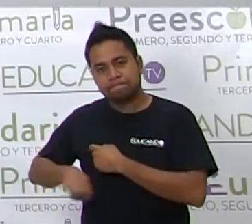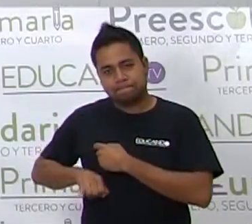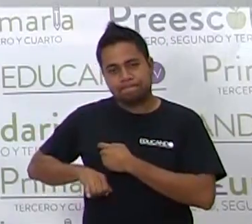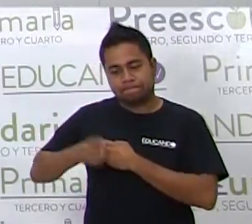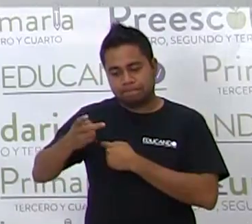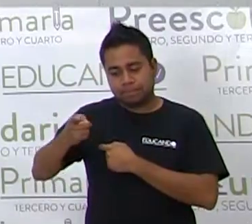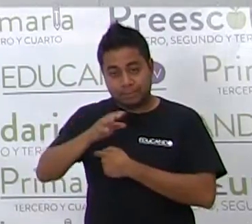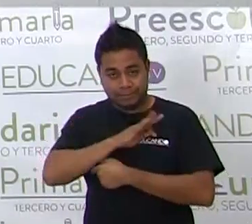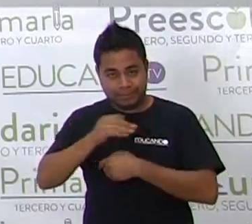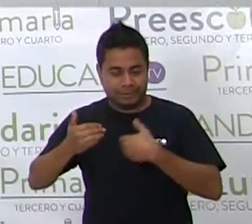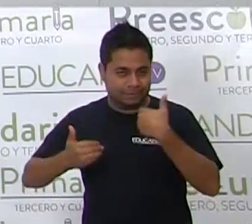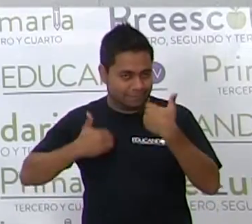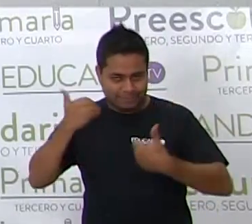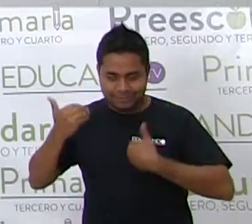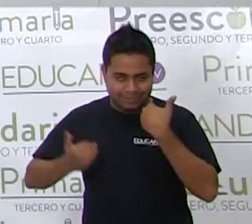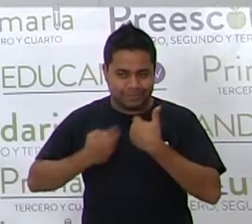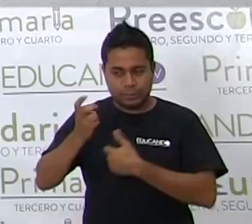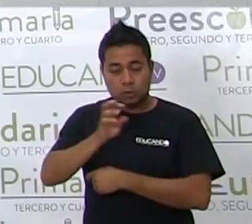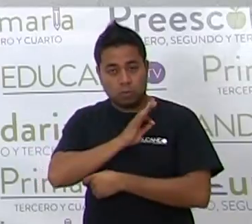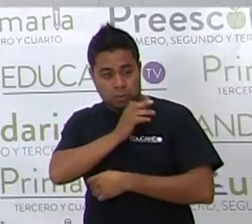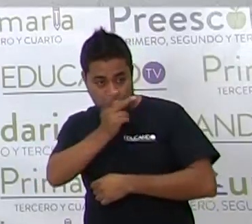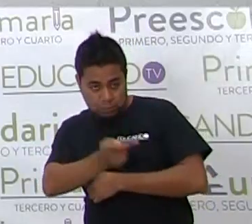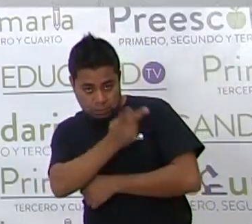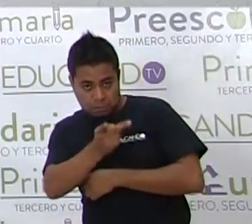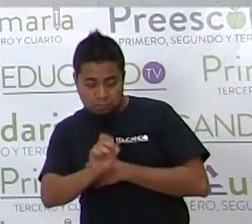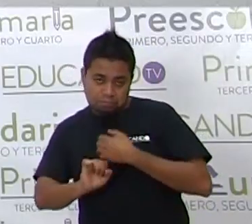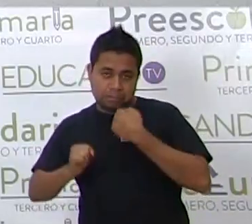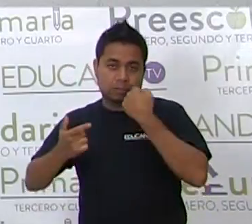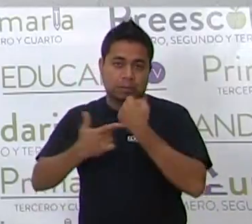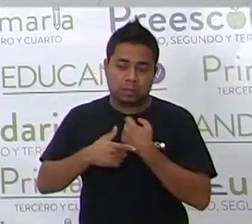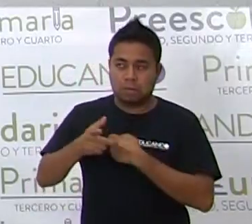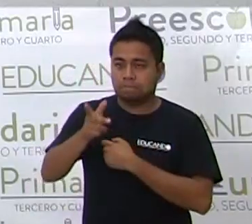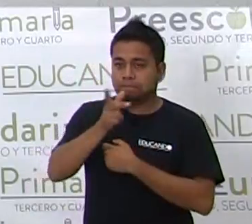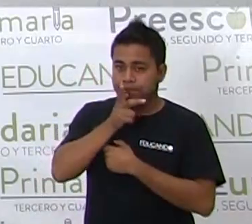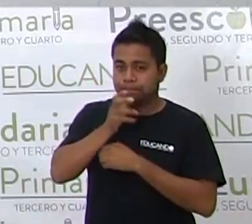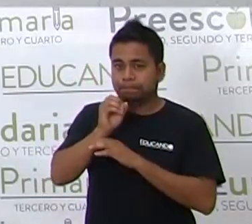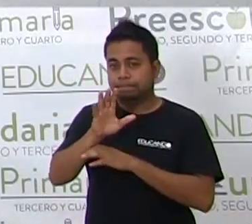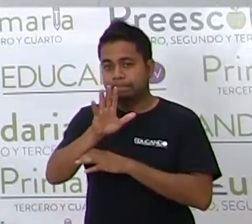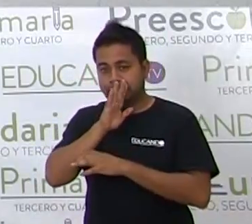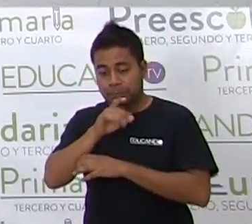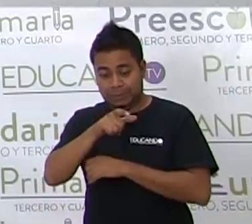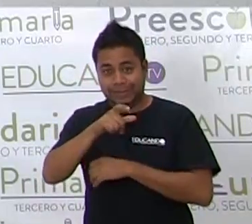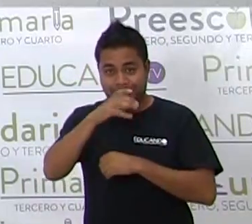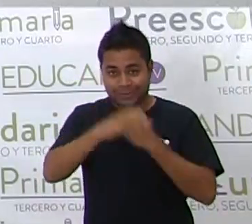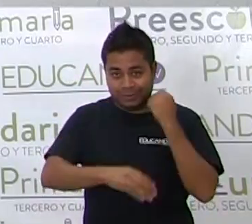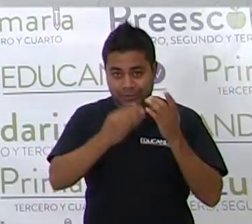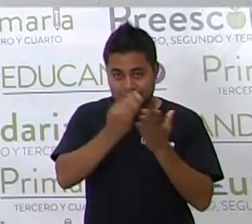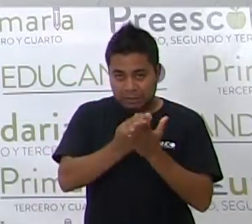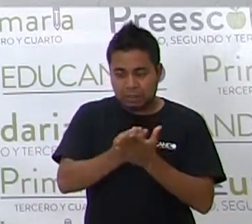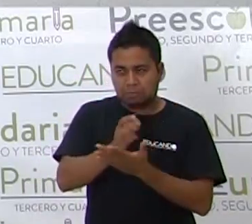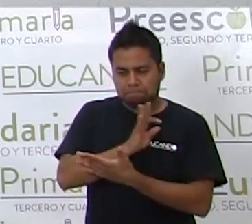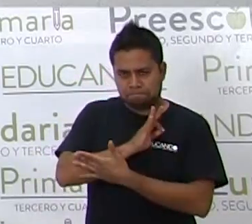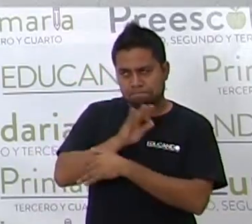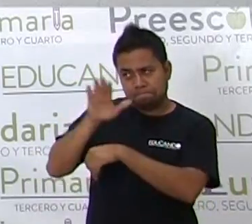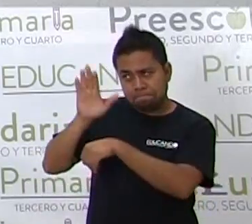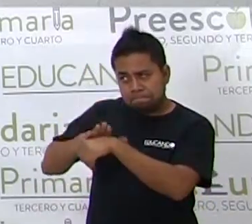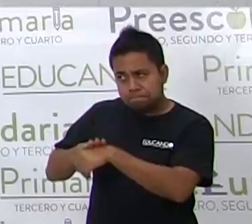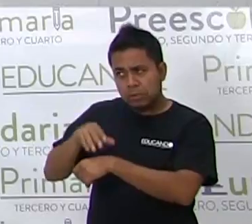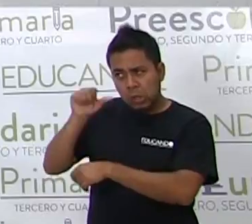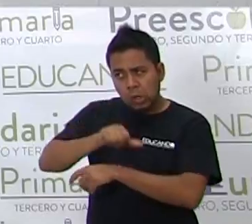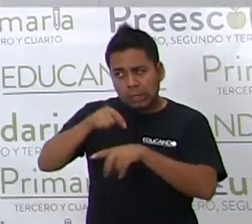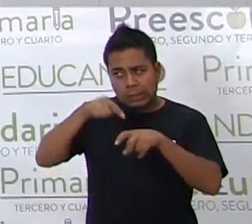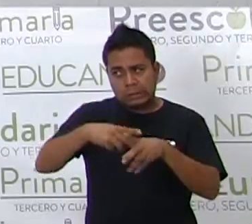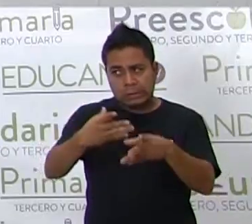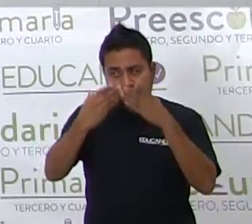que puedas preguntar si tienes alguna leyenda o mamá, papá, al término de la sesión, tú puedas comentarles que vistes el tema de